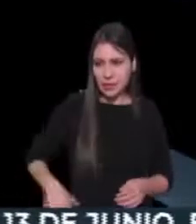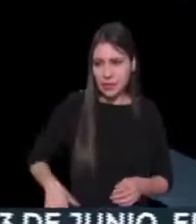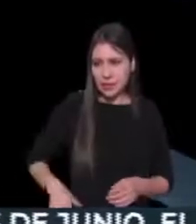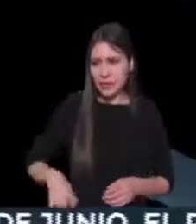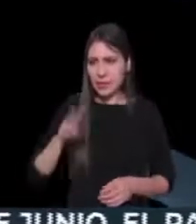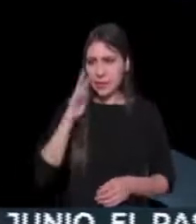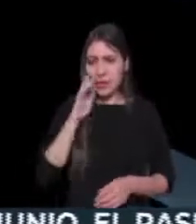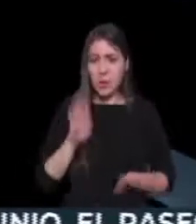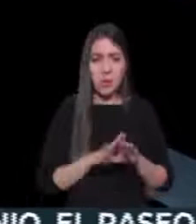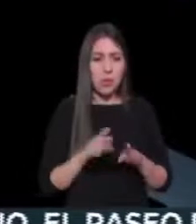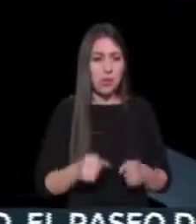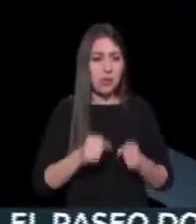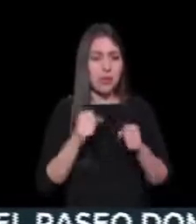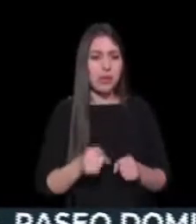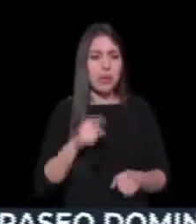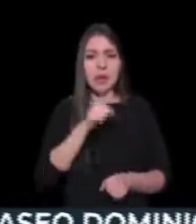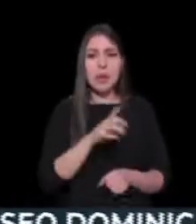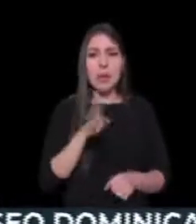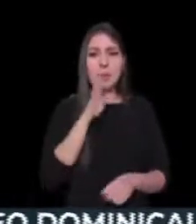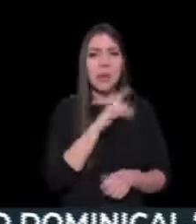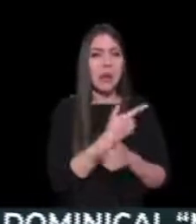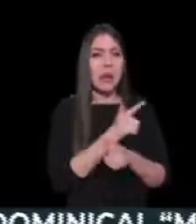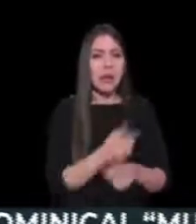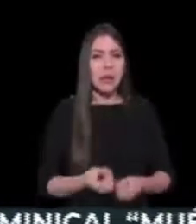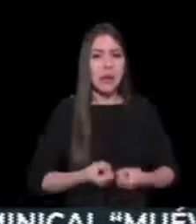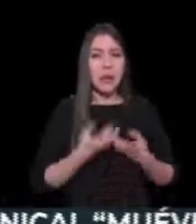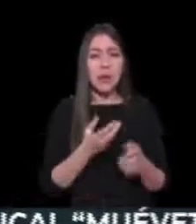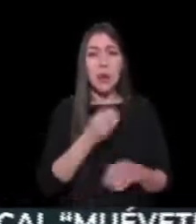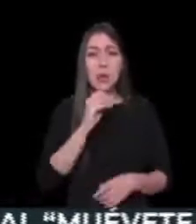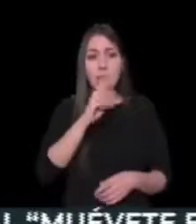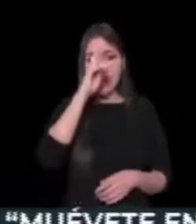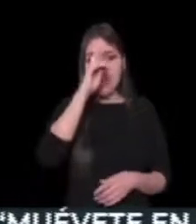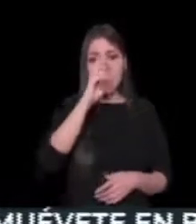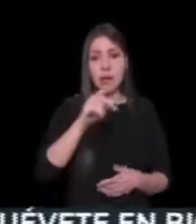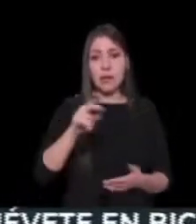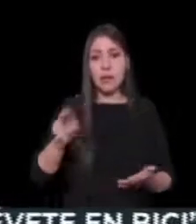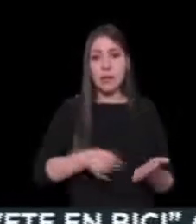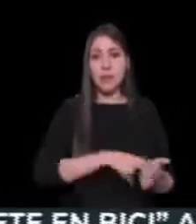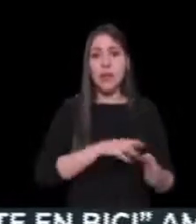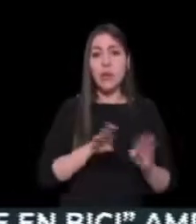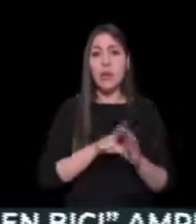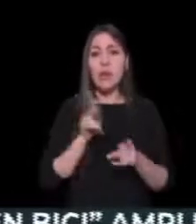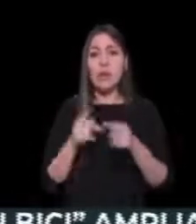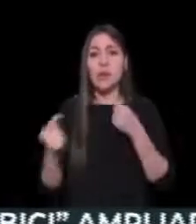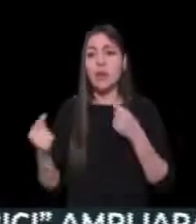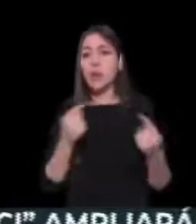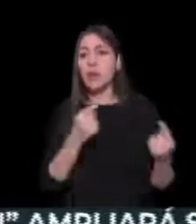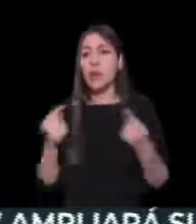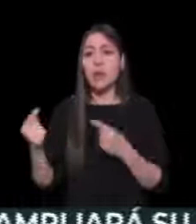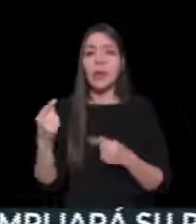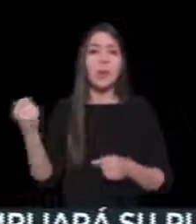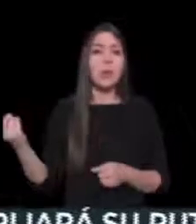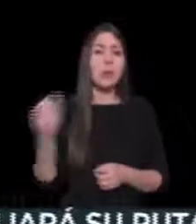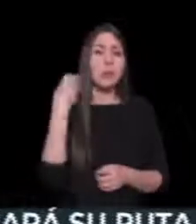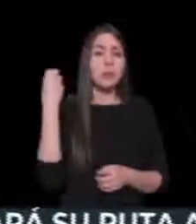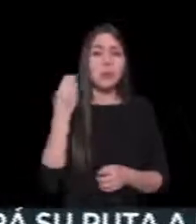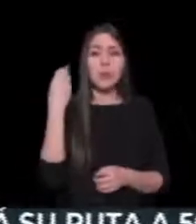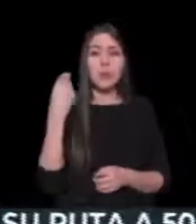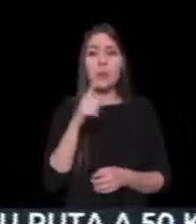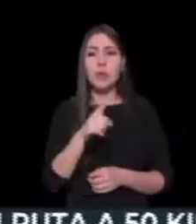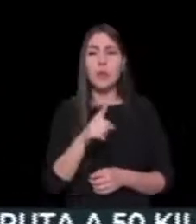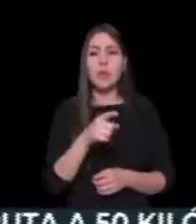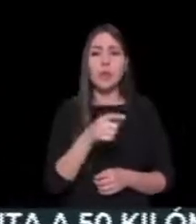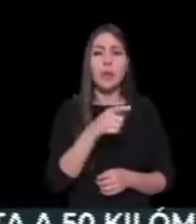a la libertad de expresión, o se afirma que hay censura a partir de un diálogo en una conferencia de prensa entre